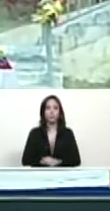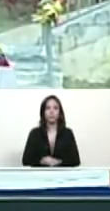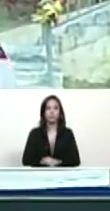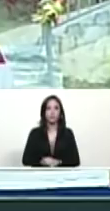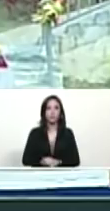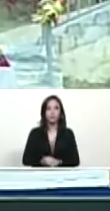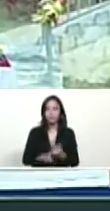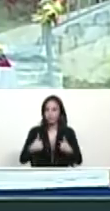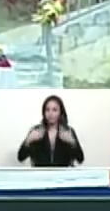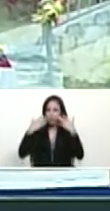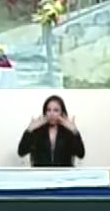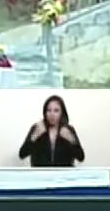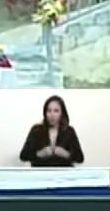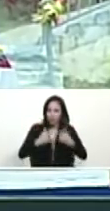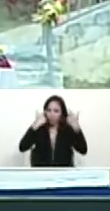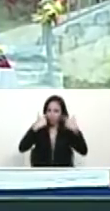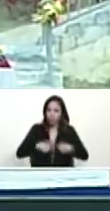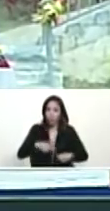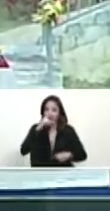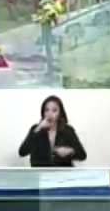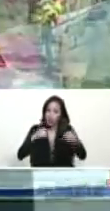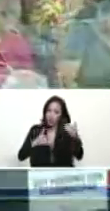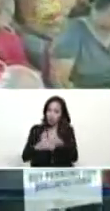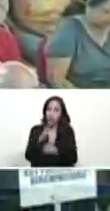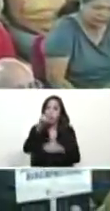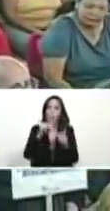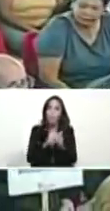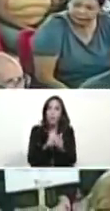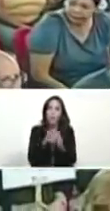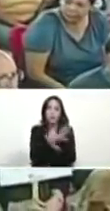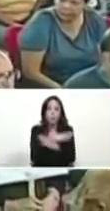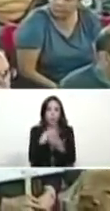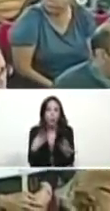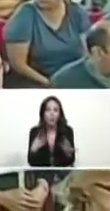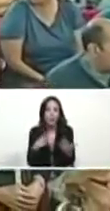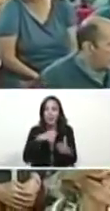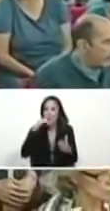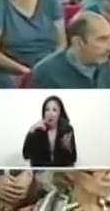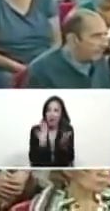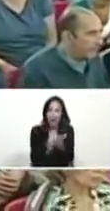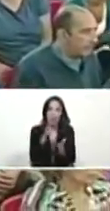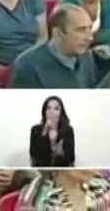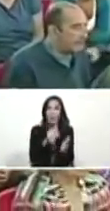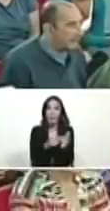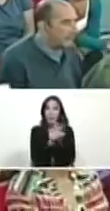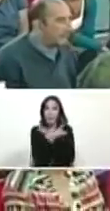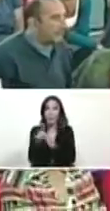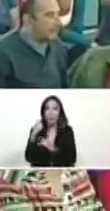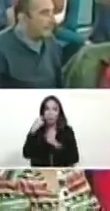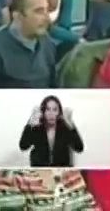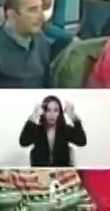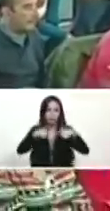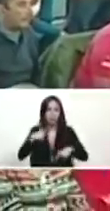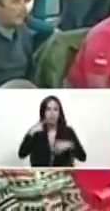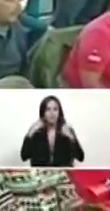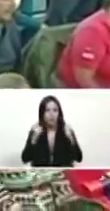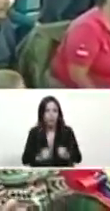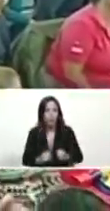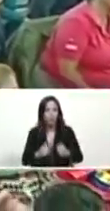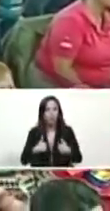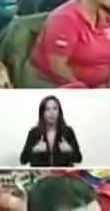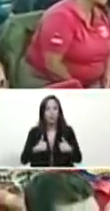Y estoy seguro que los años 2019, 2020, 2021, estoy seguro, tengo